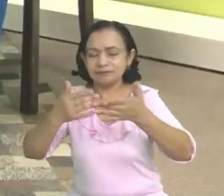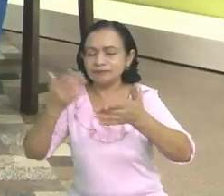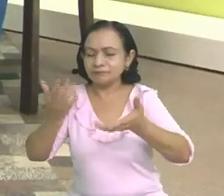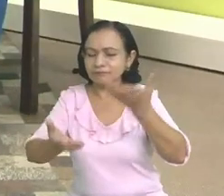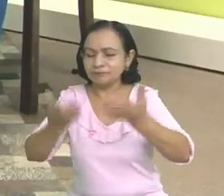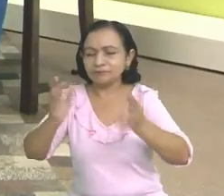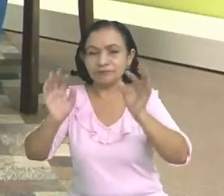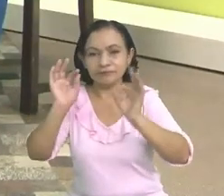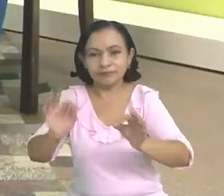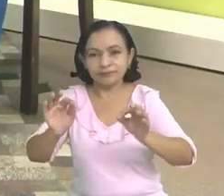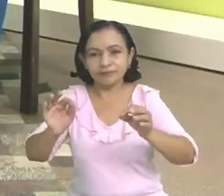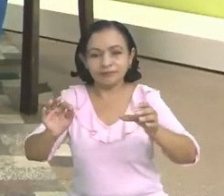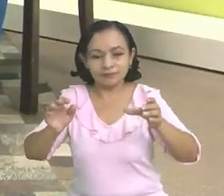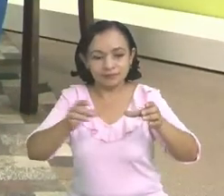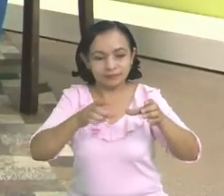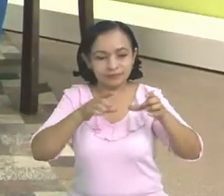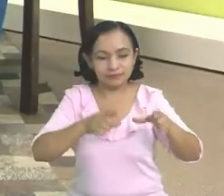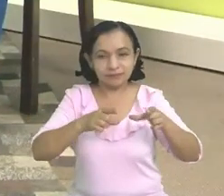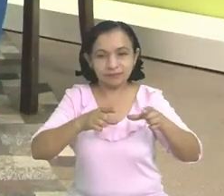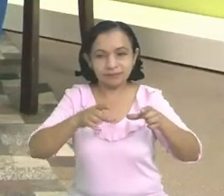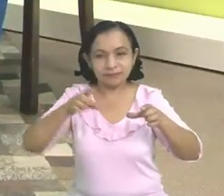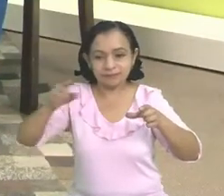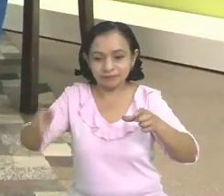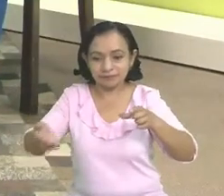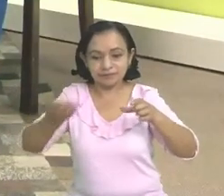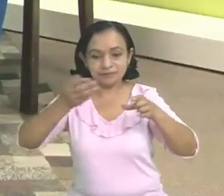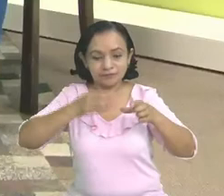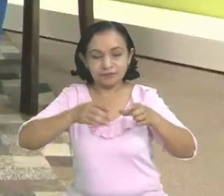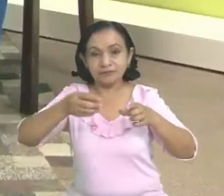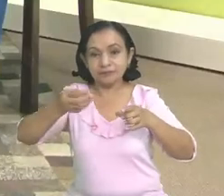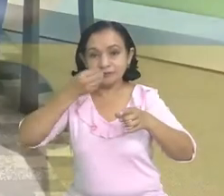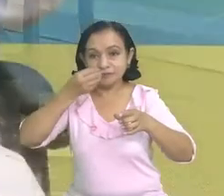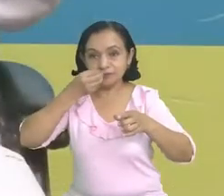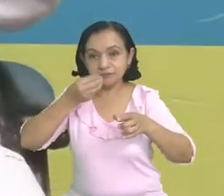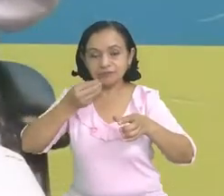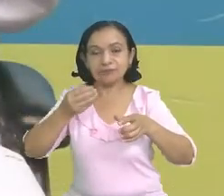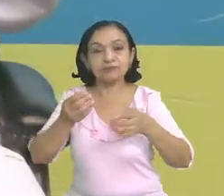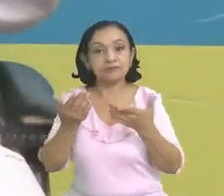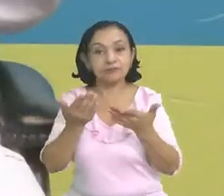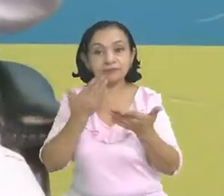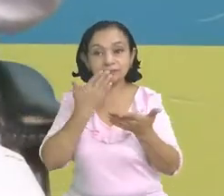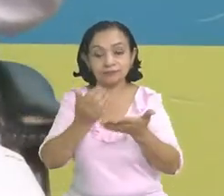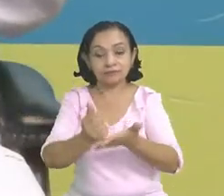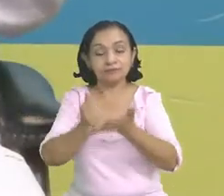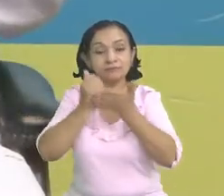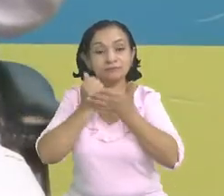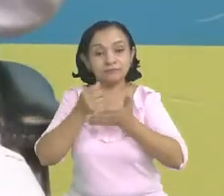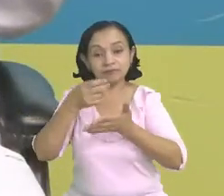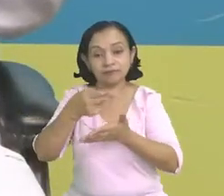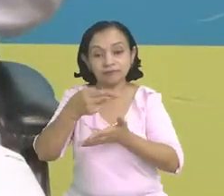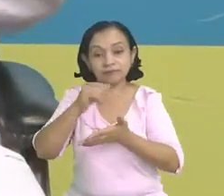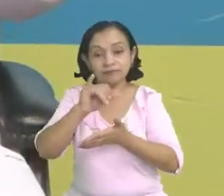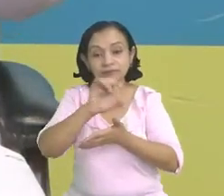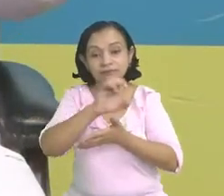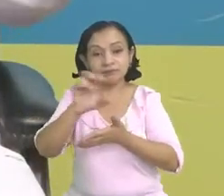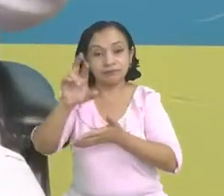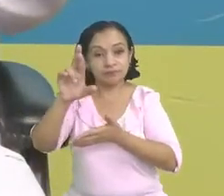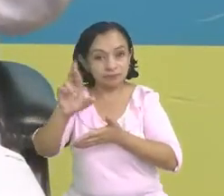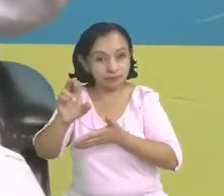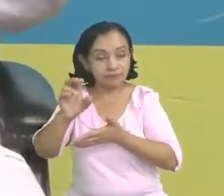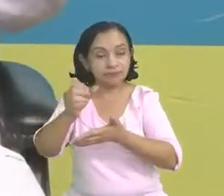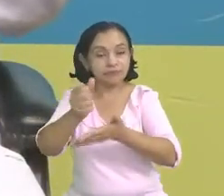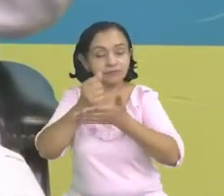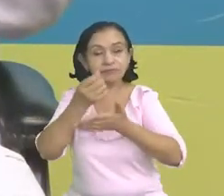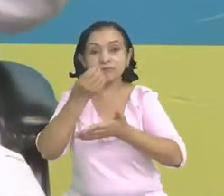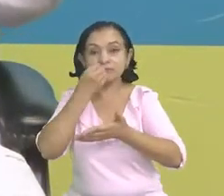cocidito, agarra su porción, y eso es una fuente de energía de hierro muy buena que lo puede